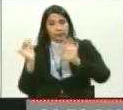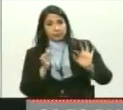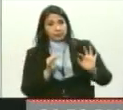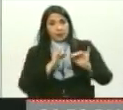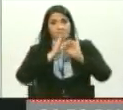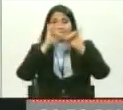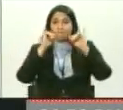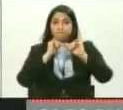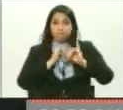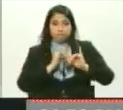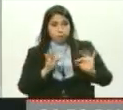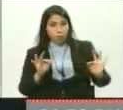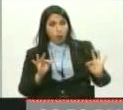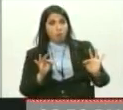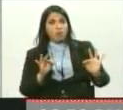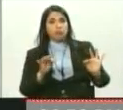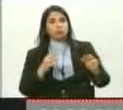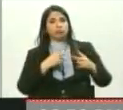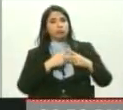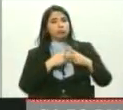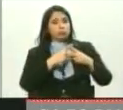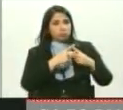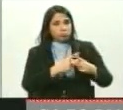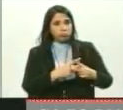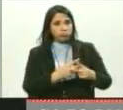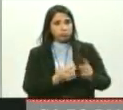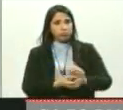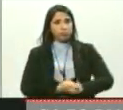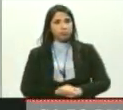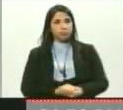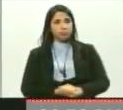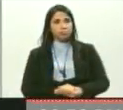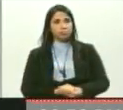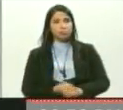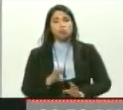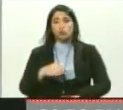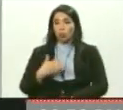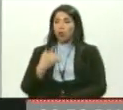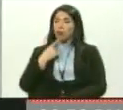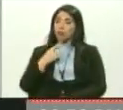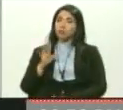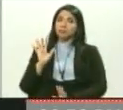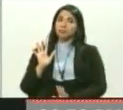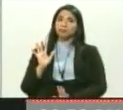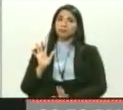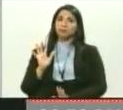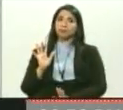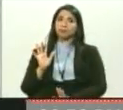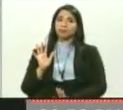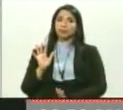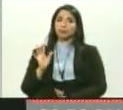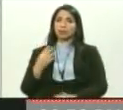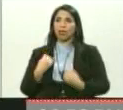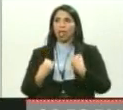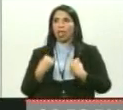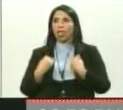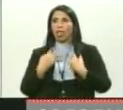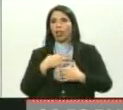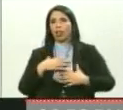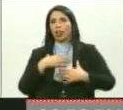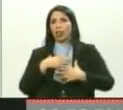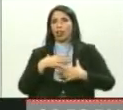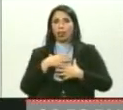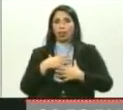manera voluntaria. Voluntaria. Te podría decir desesperada. Sí, señor. Han